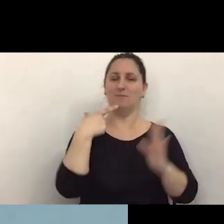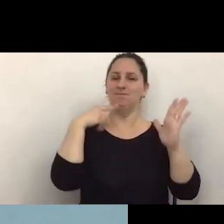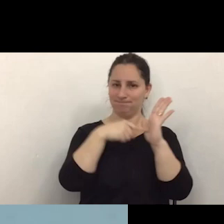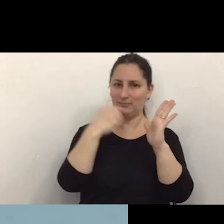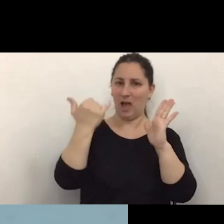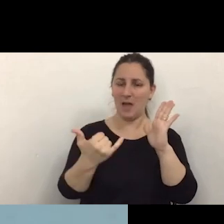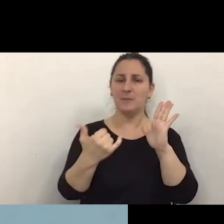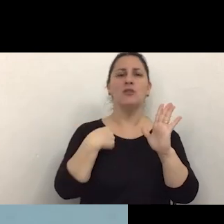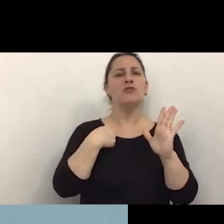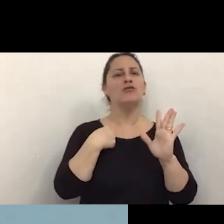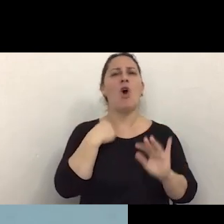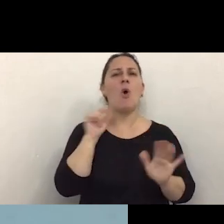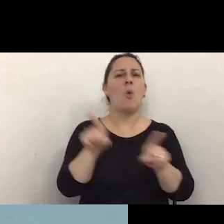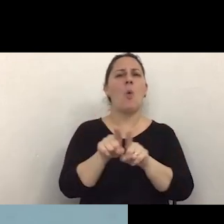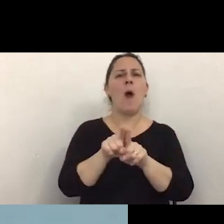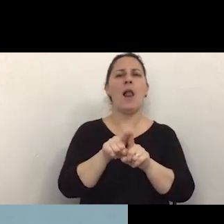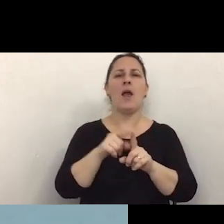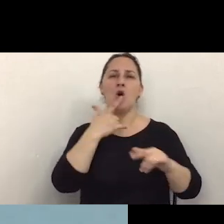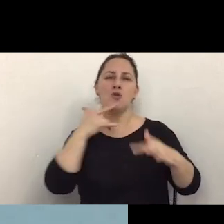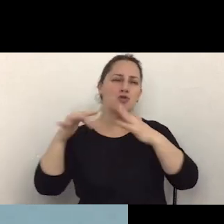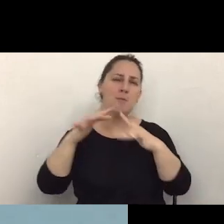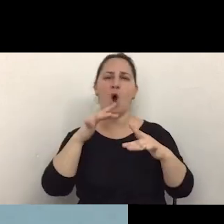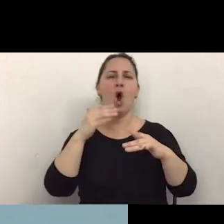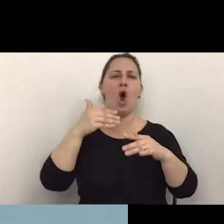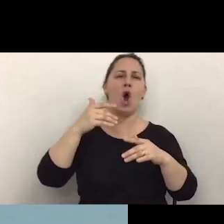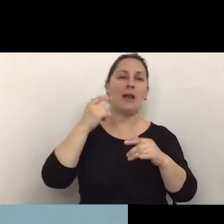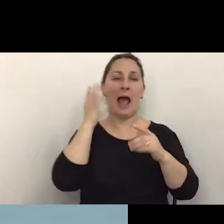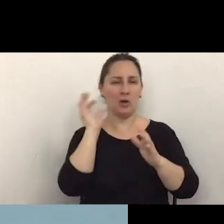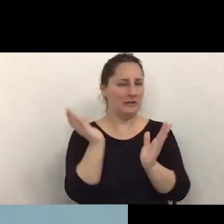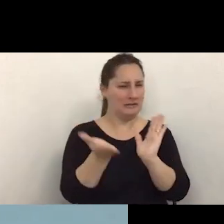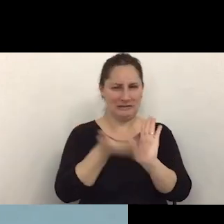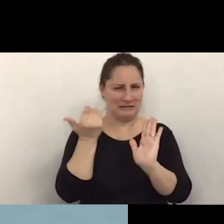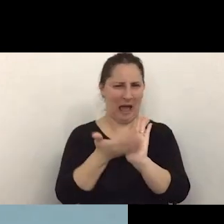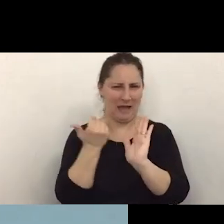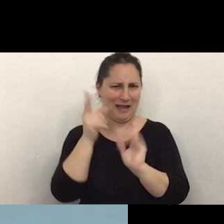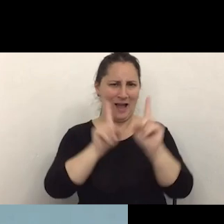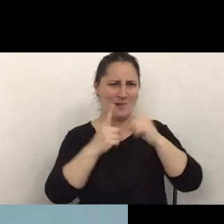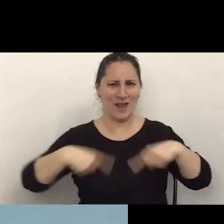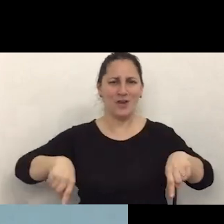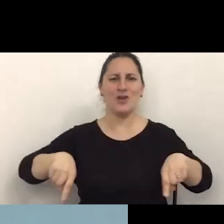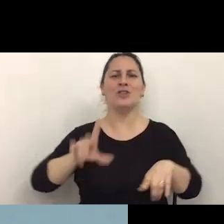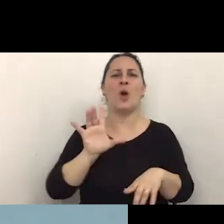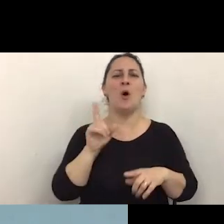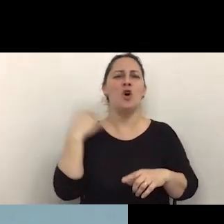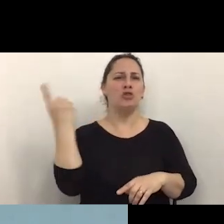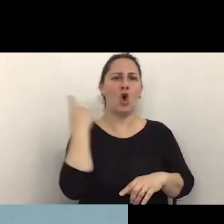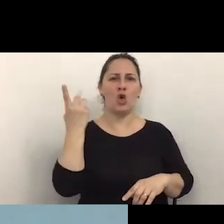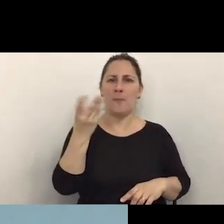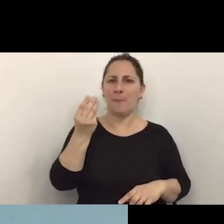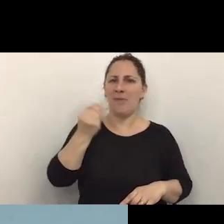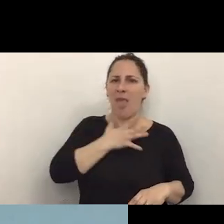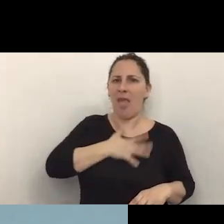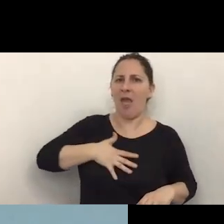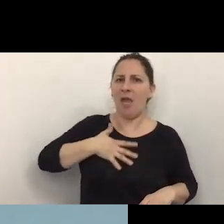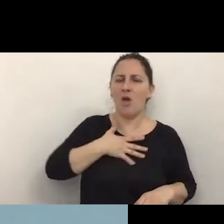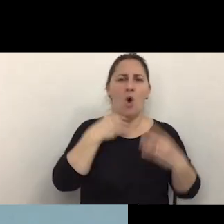yo vengo un poco como a desmitificar algunas cosas que hay sobre este como miedo, como cosa de que hay,